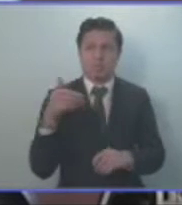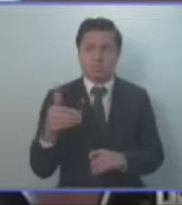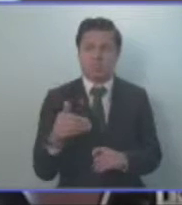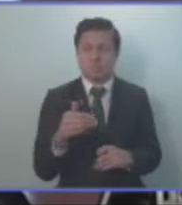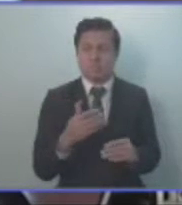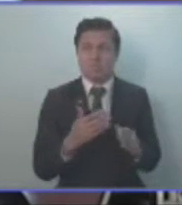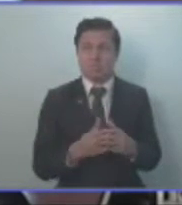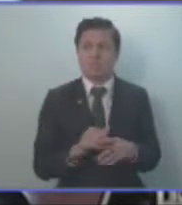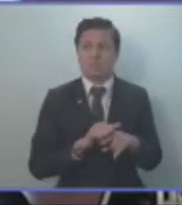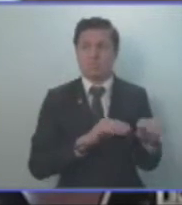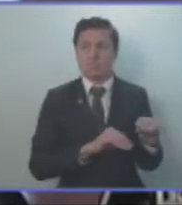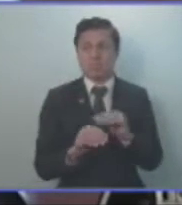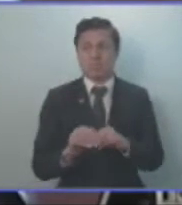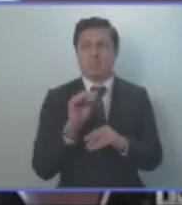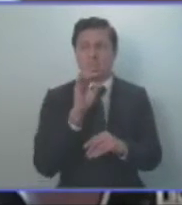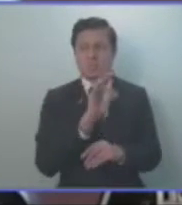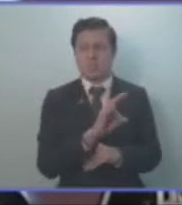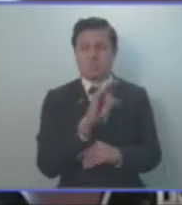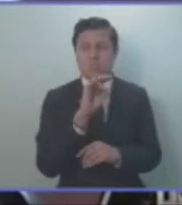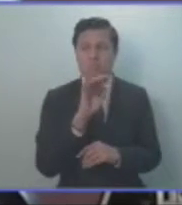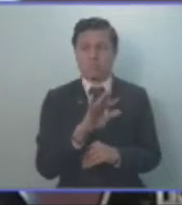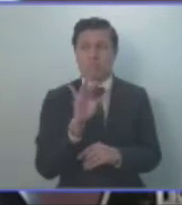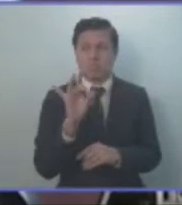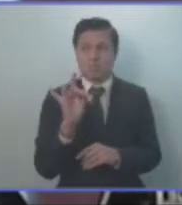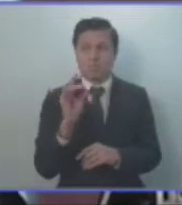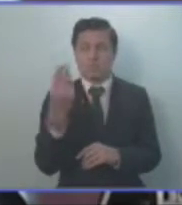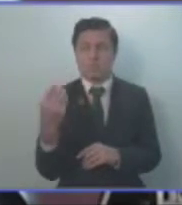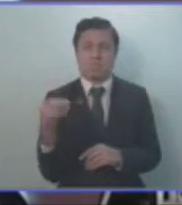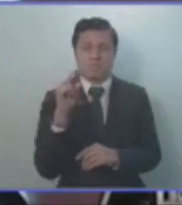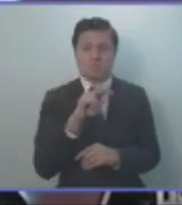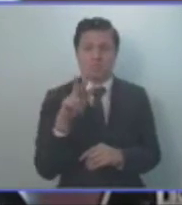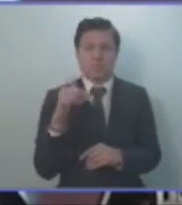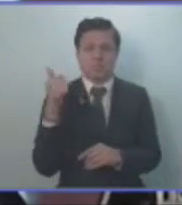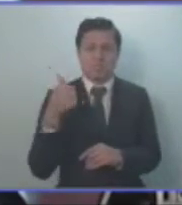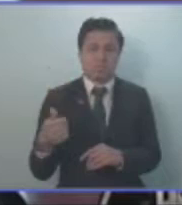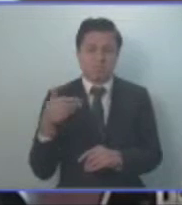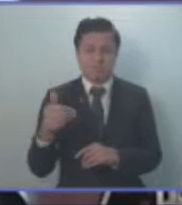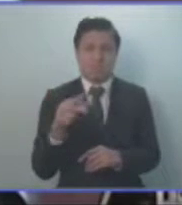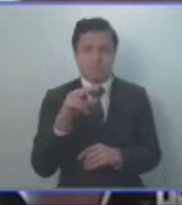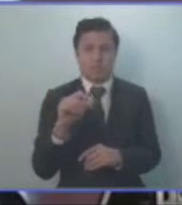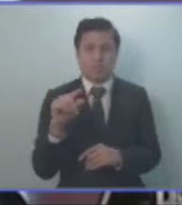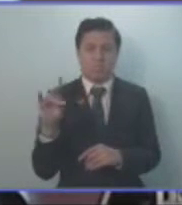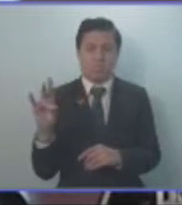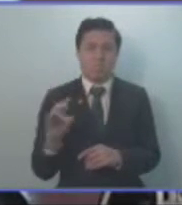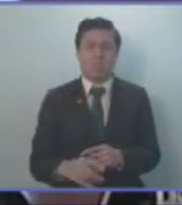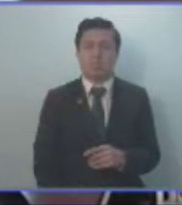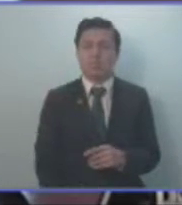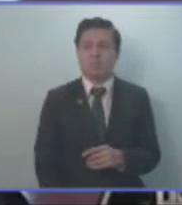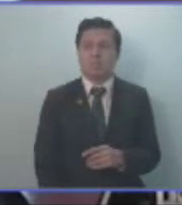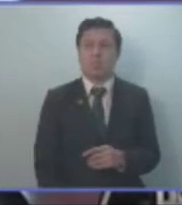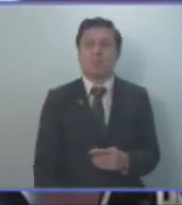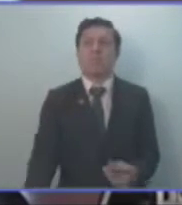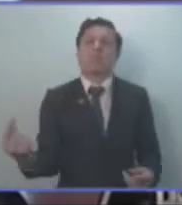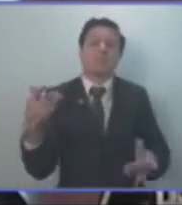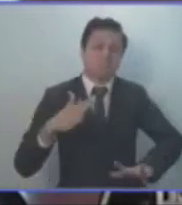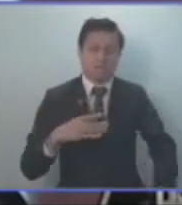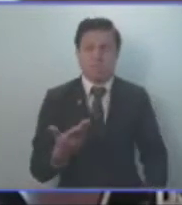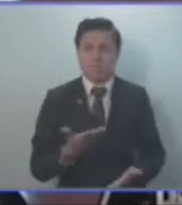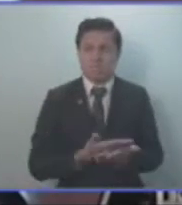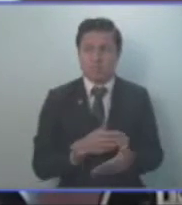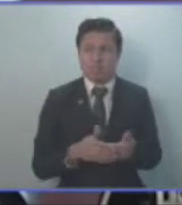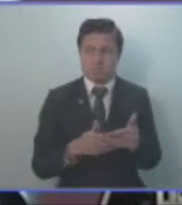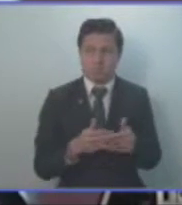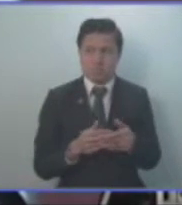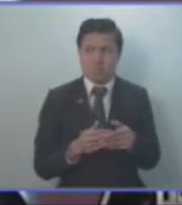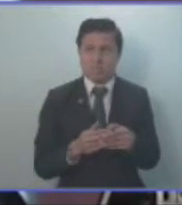efectos del decreto legislativo número 758 de fecha 23 de agosto del año 2017, el cual contiene